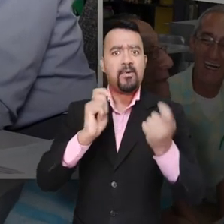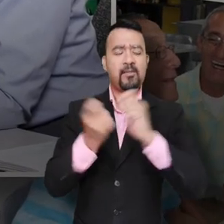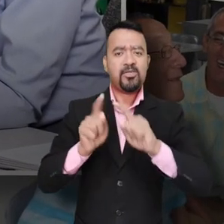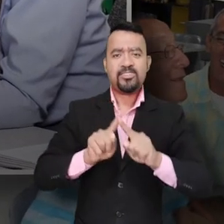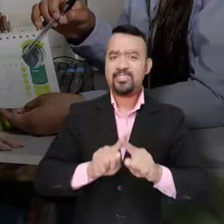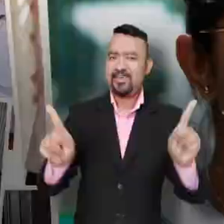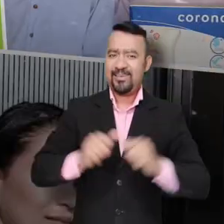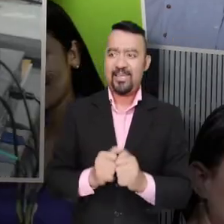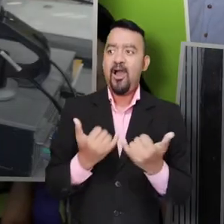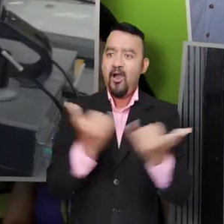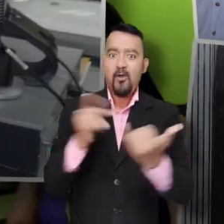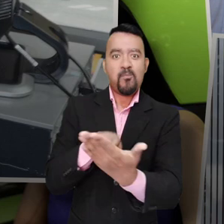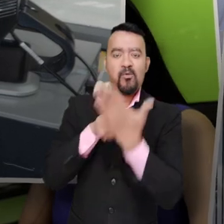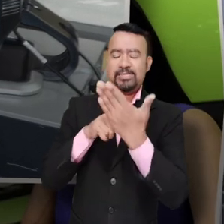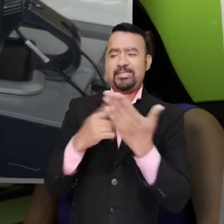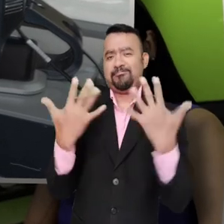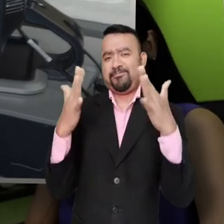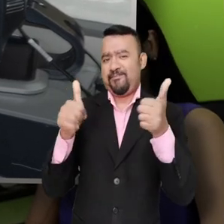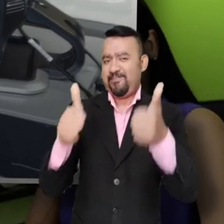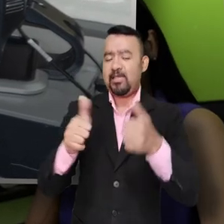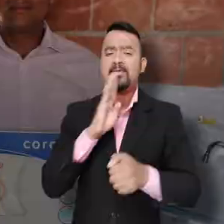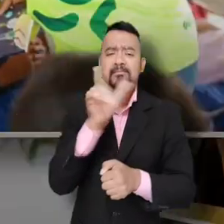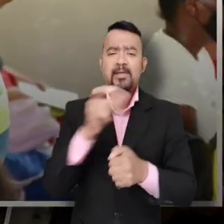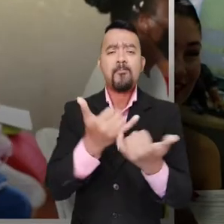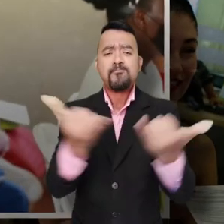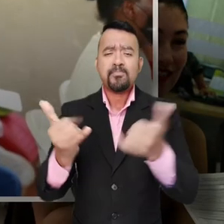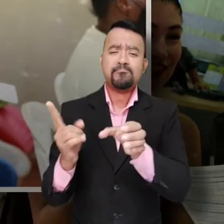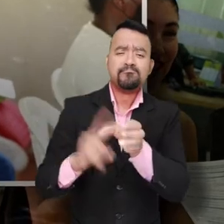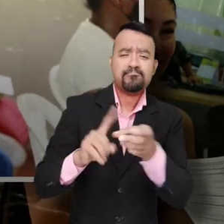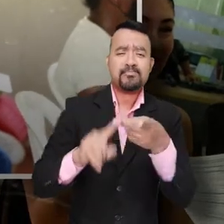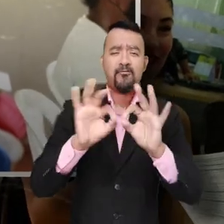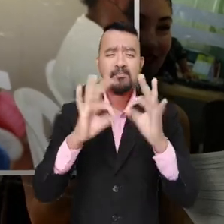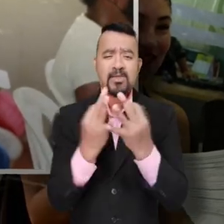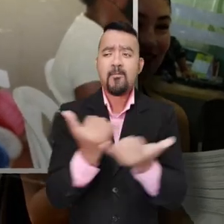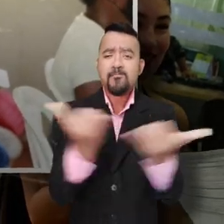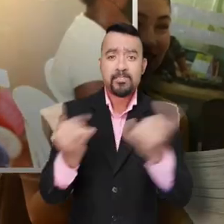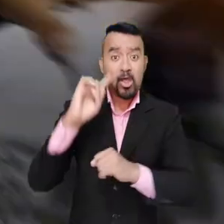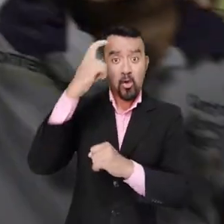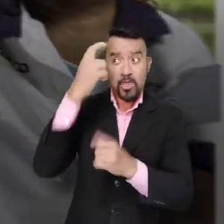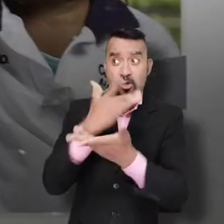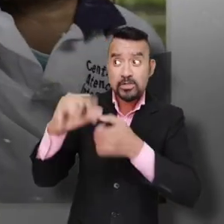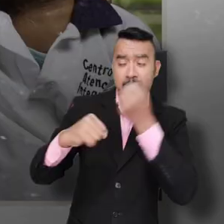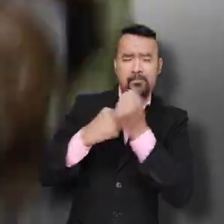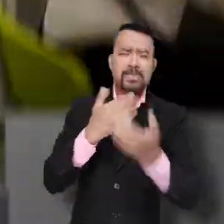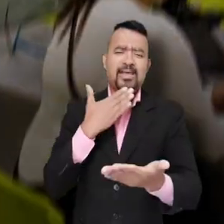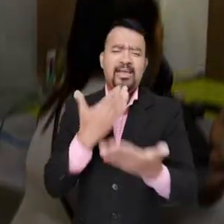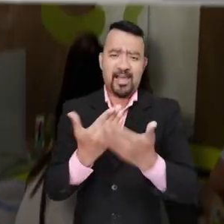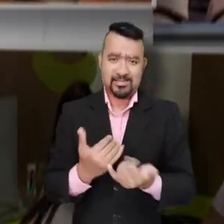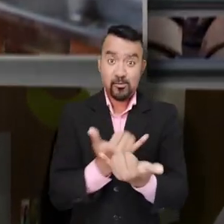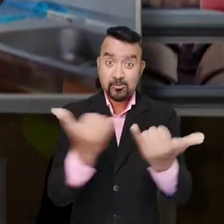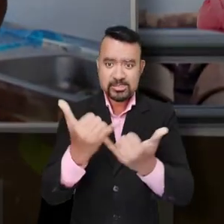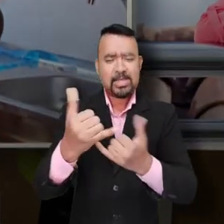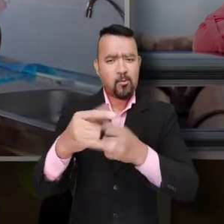y apoyarnos en un camino en el que se han hecho realidad miles de sueños. Hoy estamos juntos por una sociedad más equitativa e